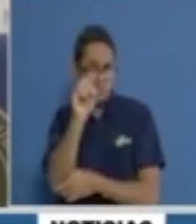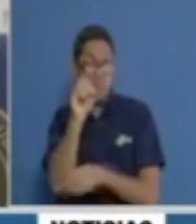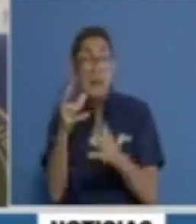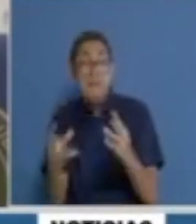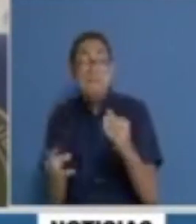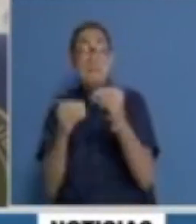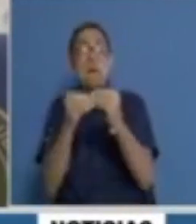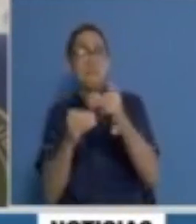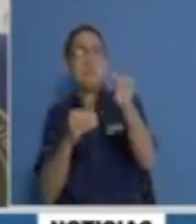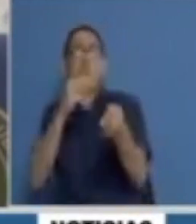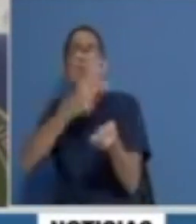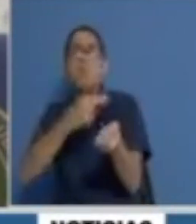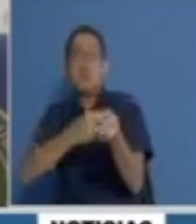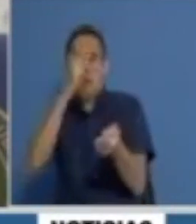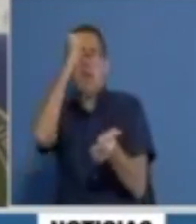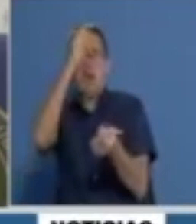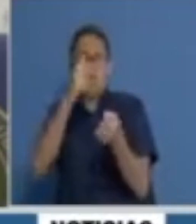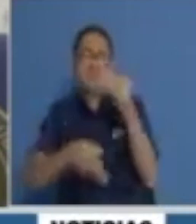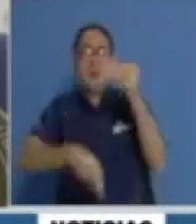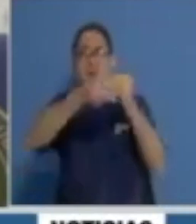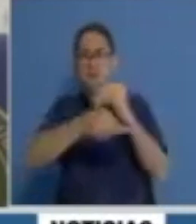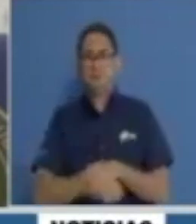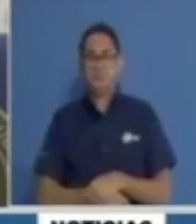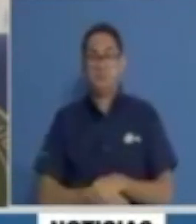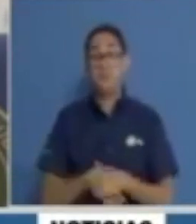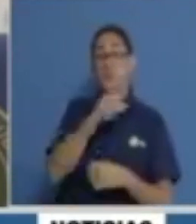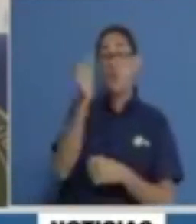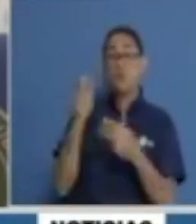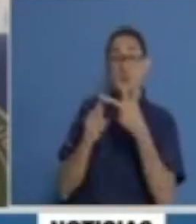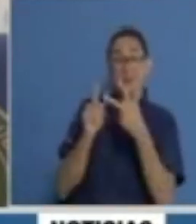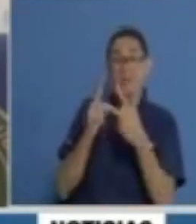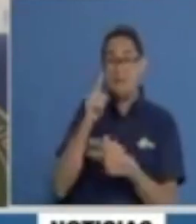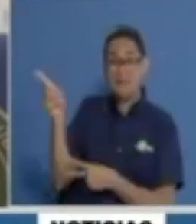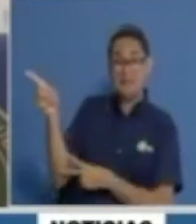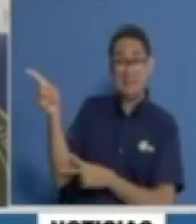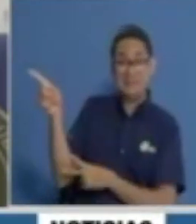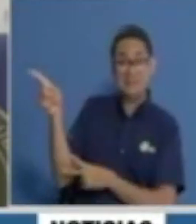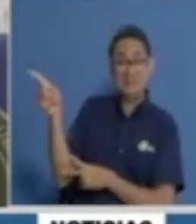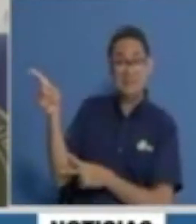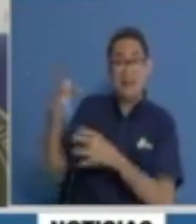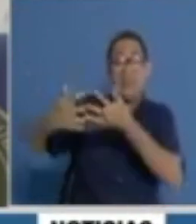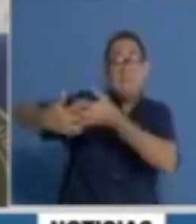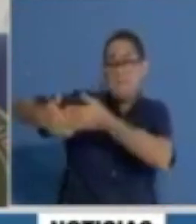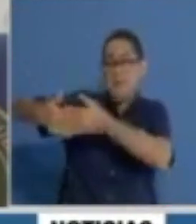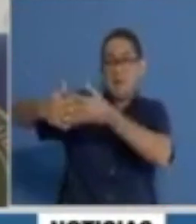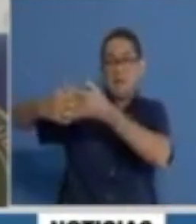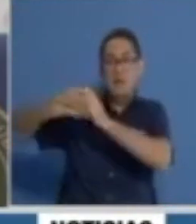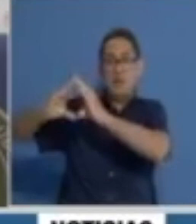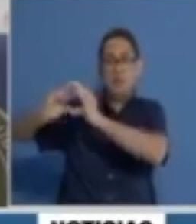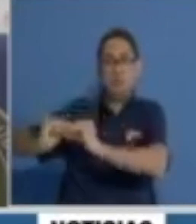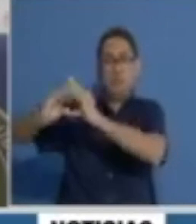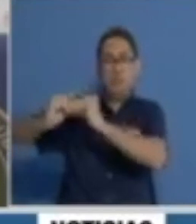últimas semanas. Y por último, la disponibilidad de ventiladores. Del total censado de 539, a la